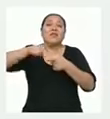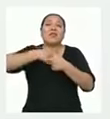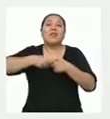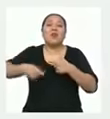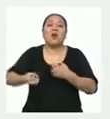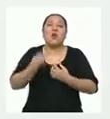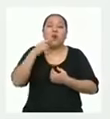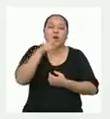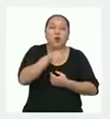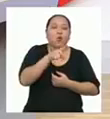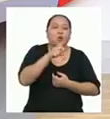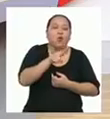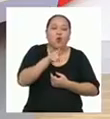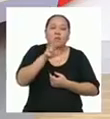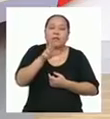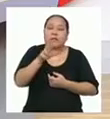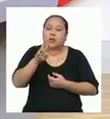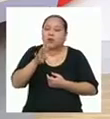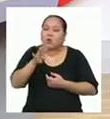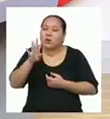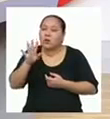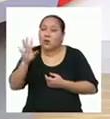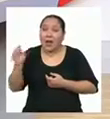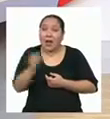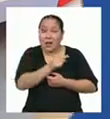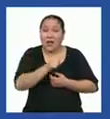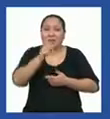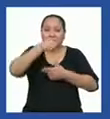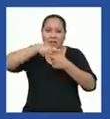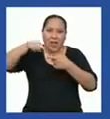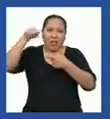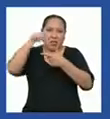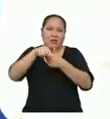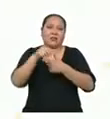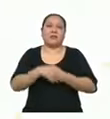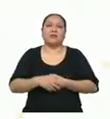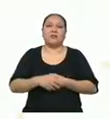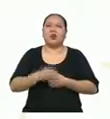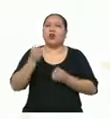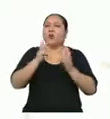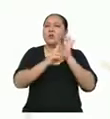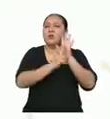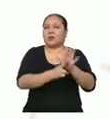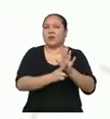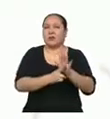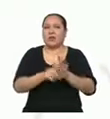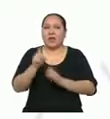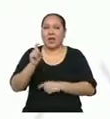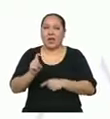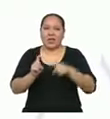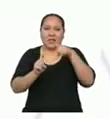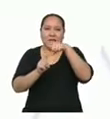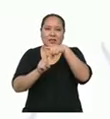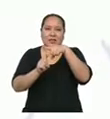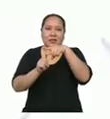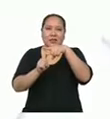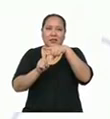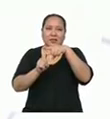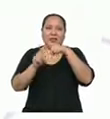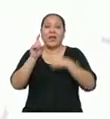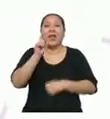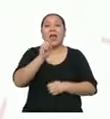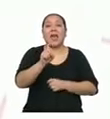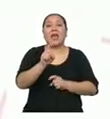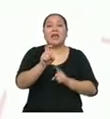cantidad de datos del conjunto. ¿Y cómo se representa esa fórmula? El promedio de los datos representados por x1